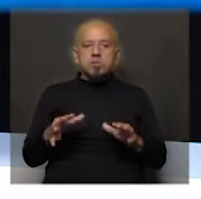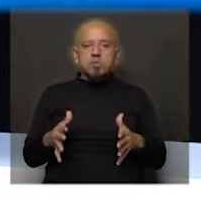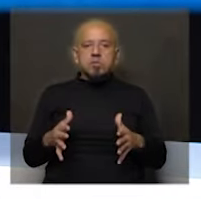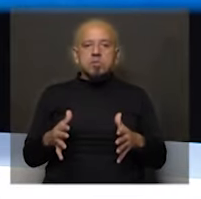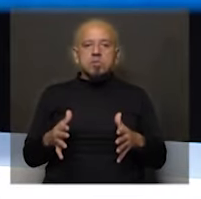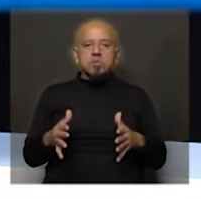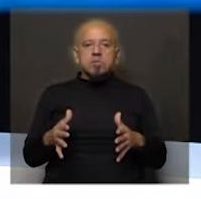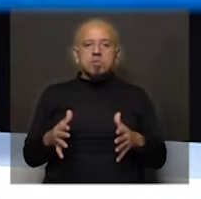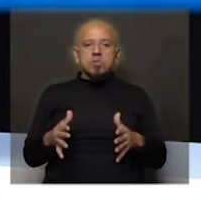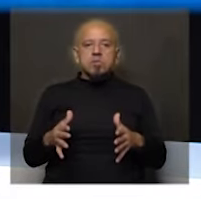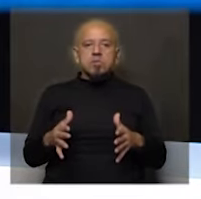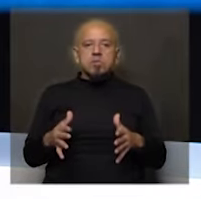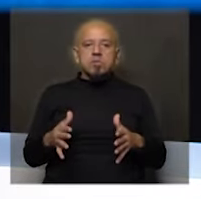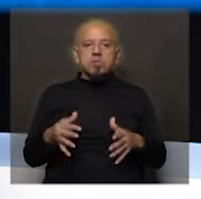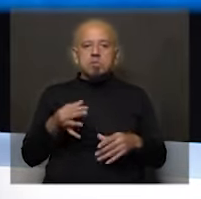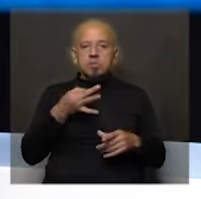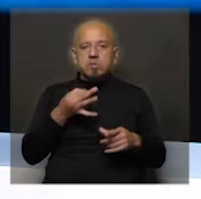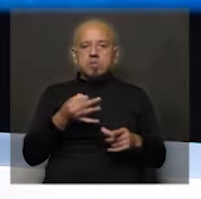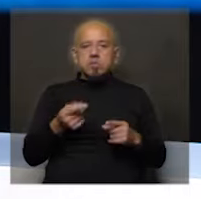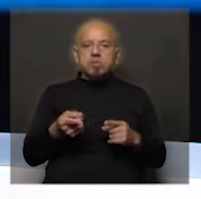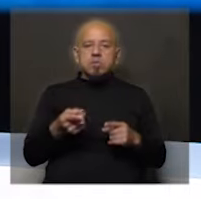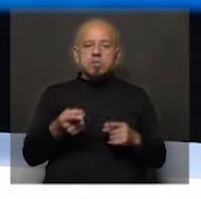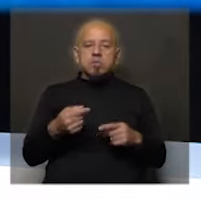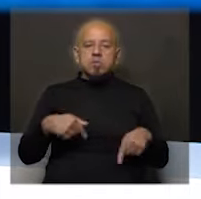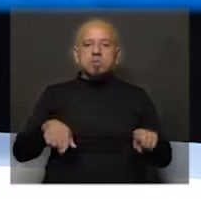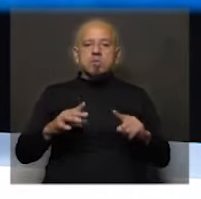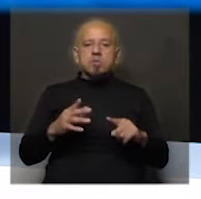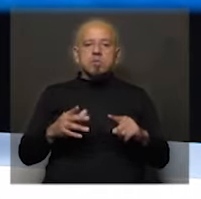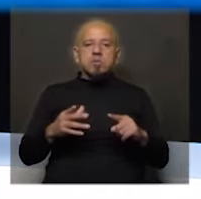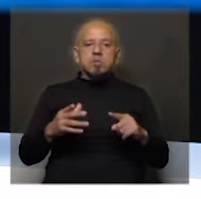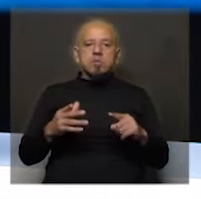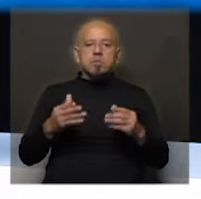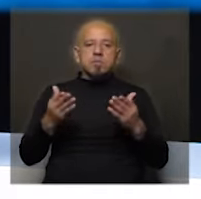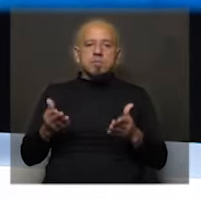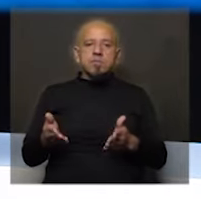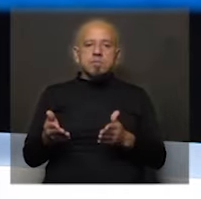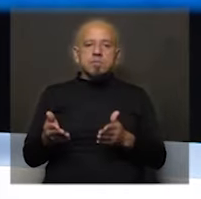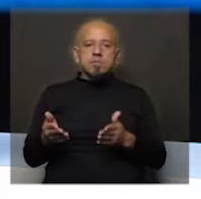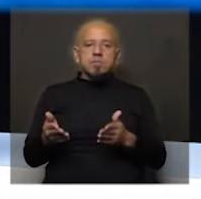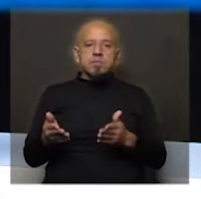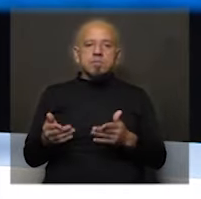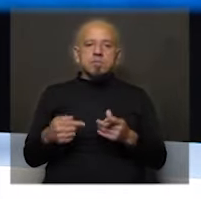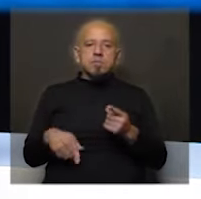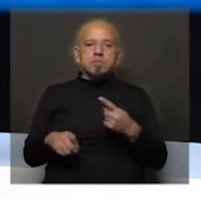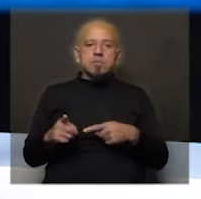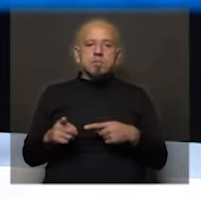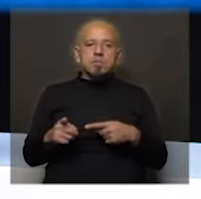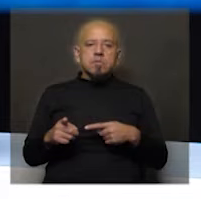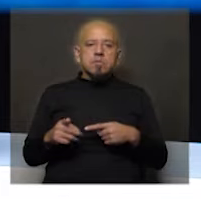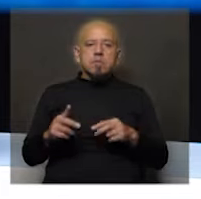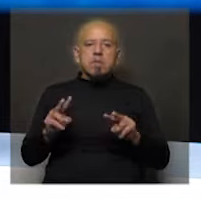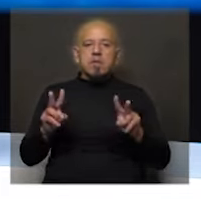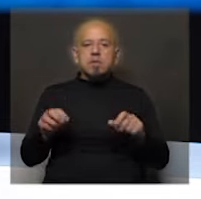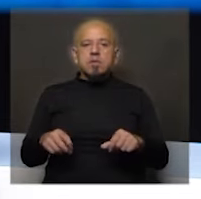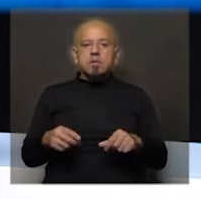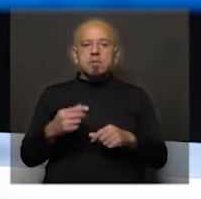de eh se llama la ambientación de las víctimas a la hora de ir a declarar que esto ayuda a disminuir la ansiedad